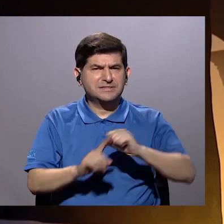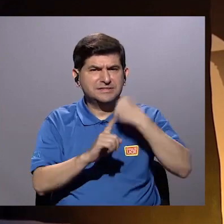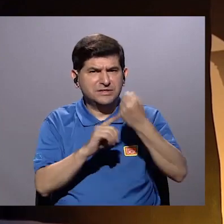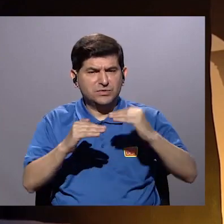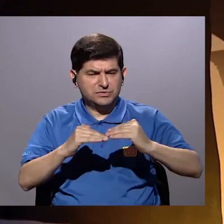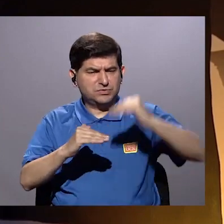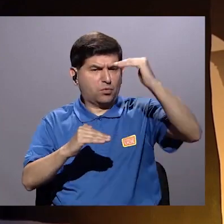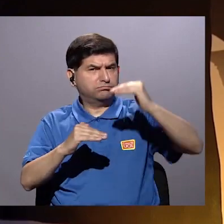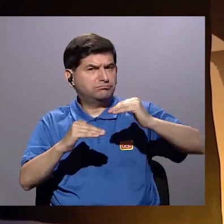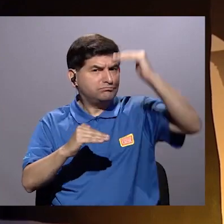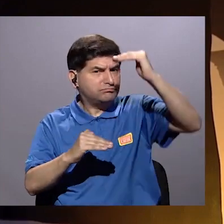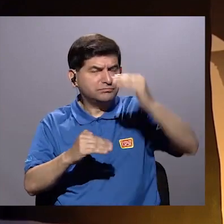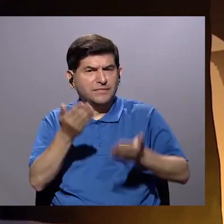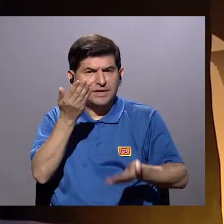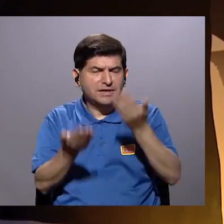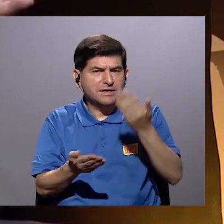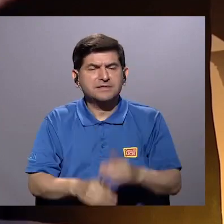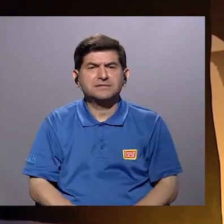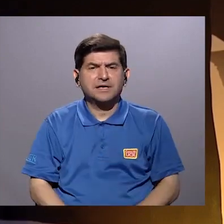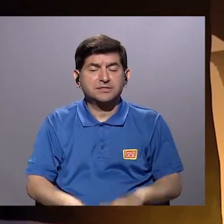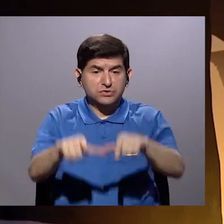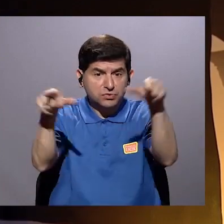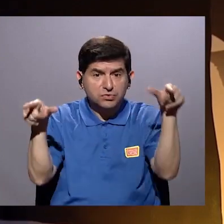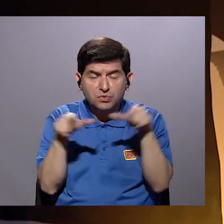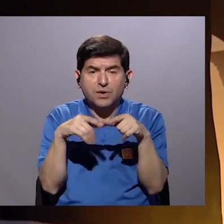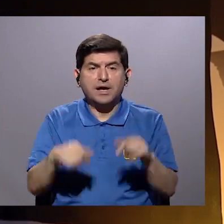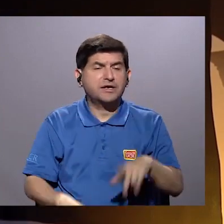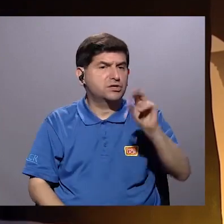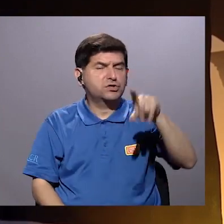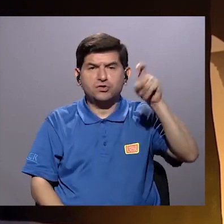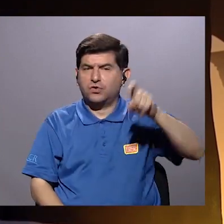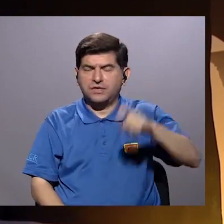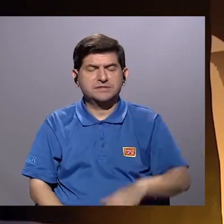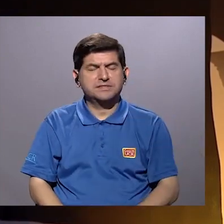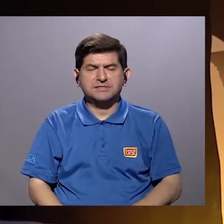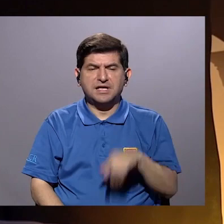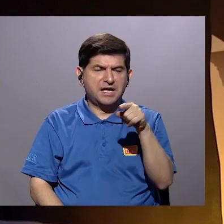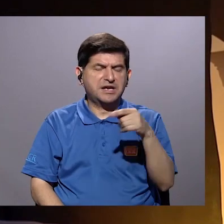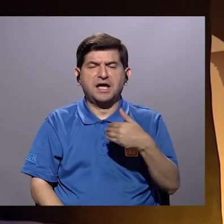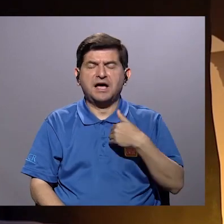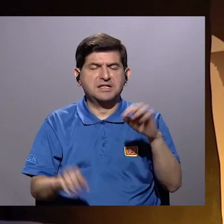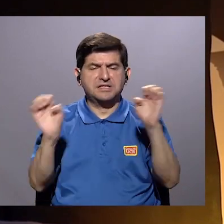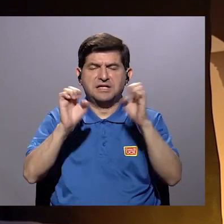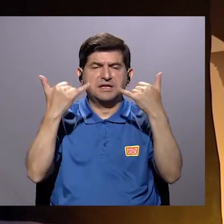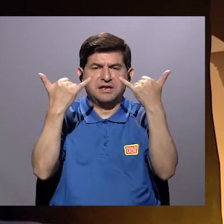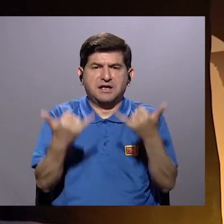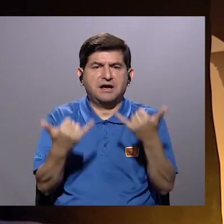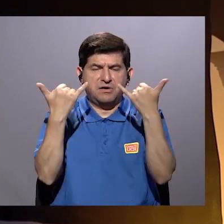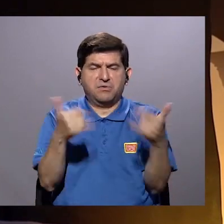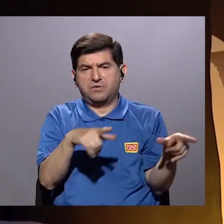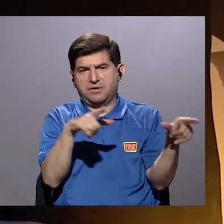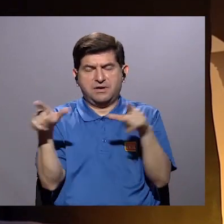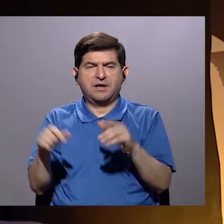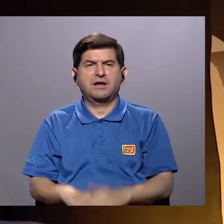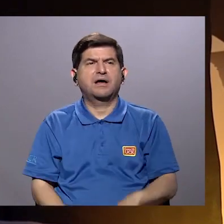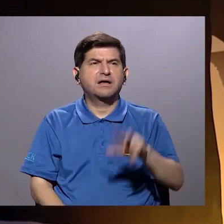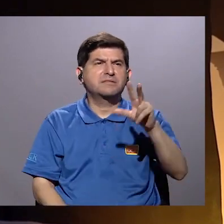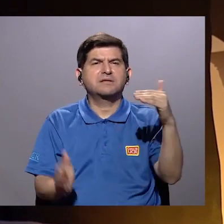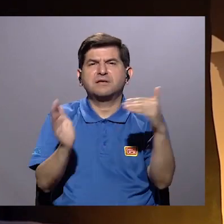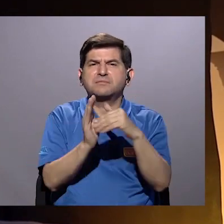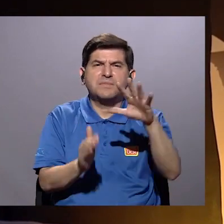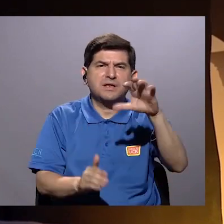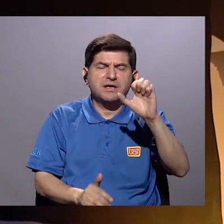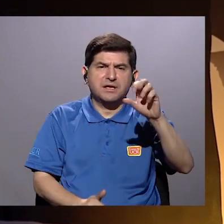pico, digamos, hace que haya zonas en las que no se requiere tanta capacidad instalada como la que tenemos actualmente, casi